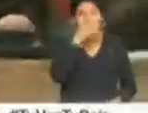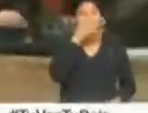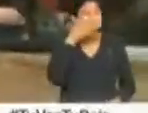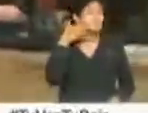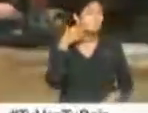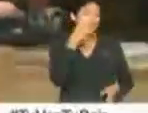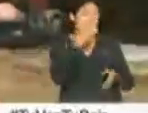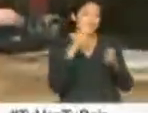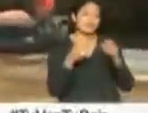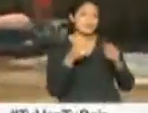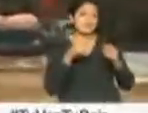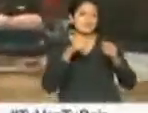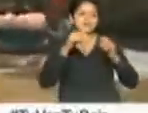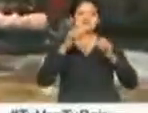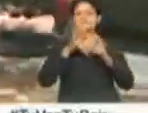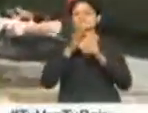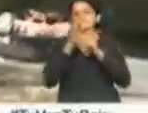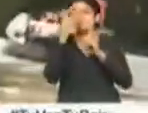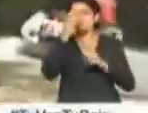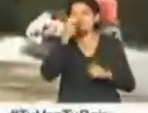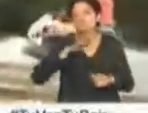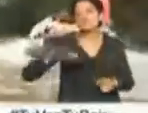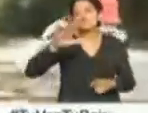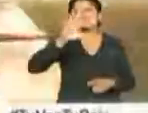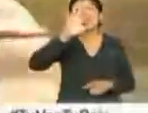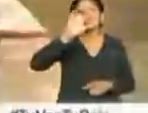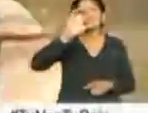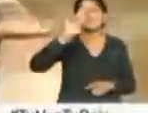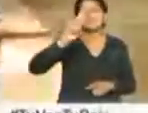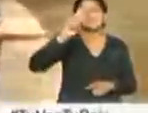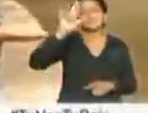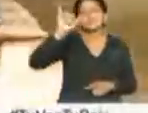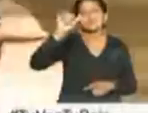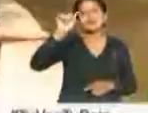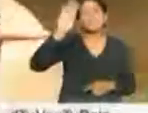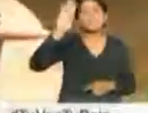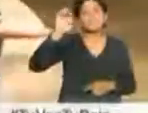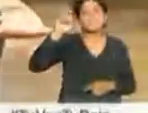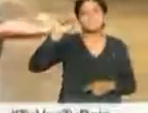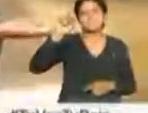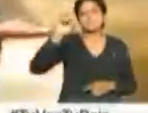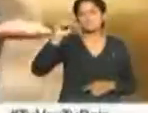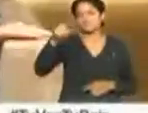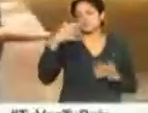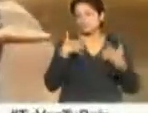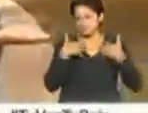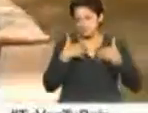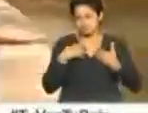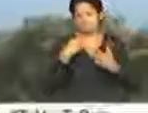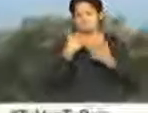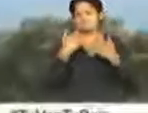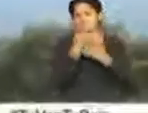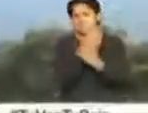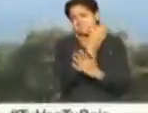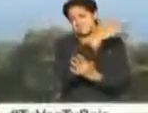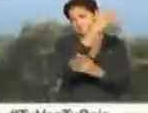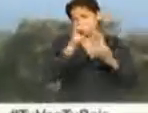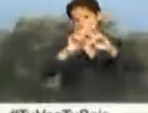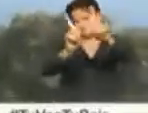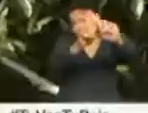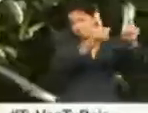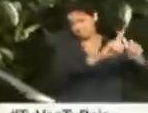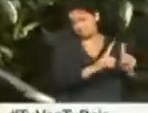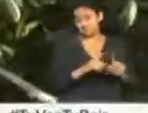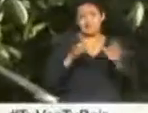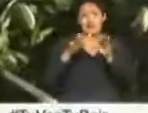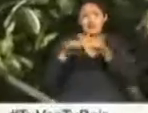es la Reserva de Producción y Fauna Cuyabeno, uno de los lugares más biodiversos del planeta, con más de 500 especies de